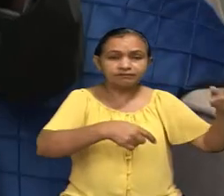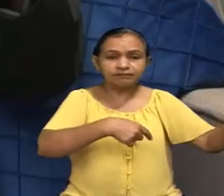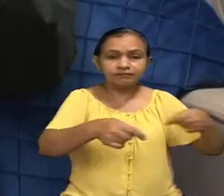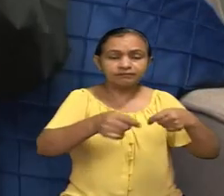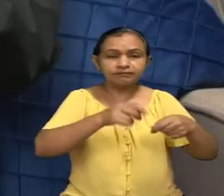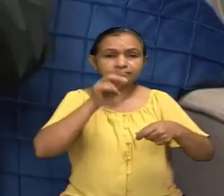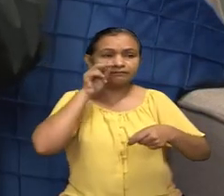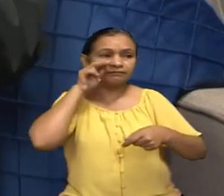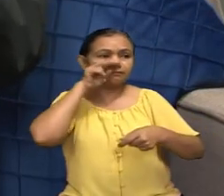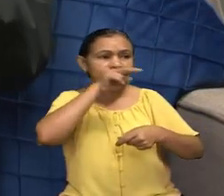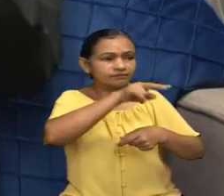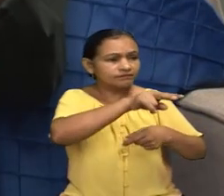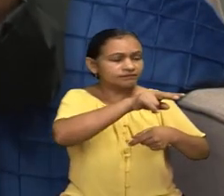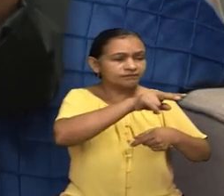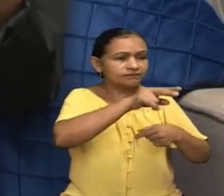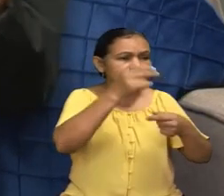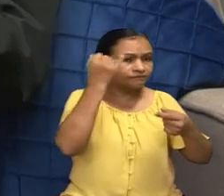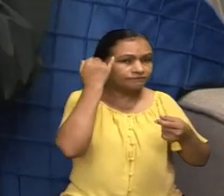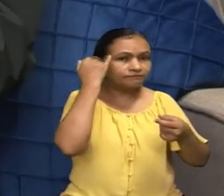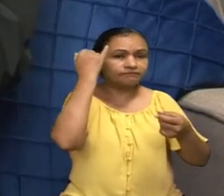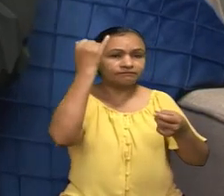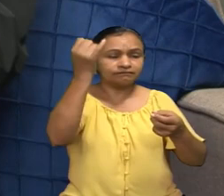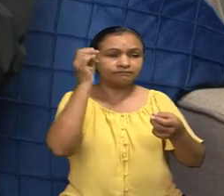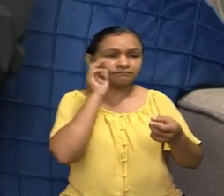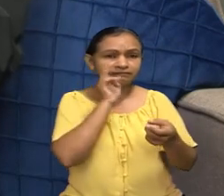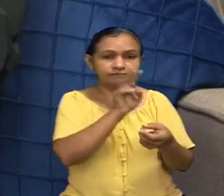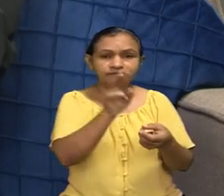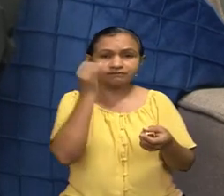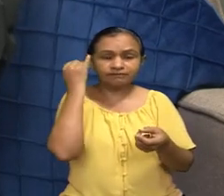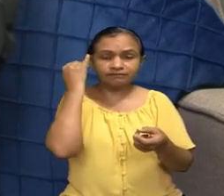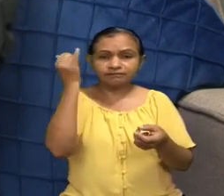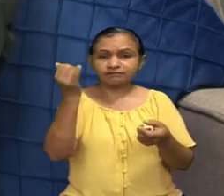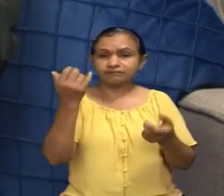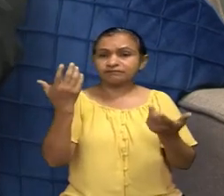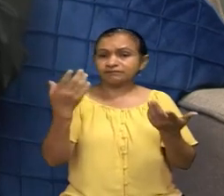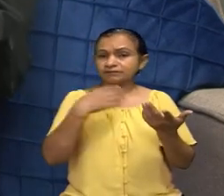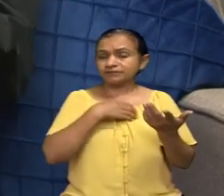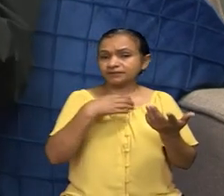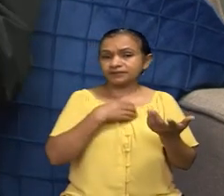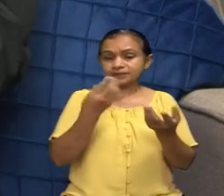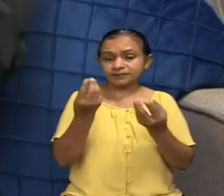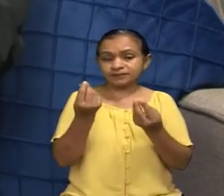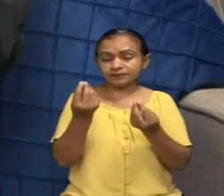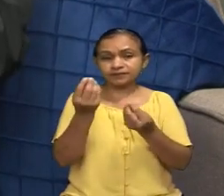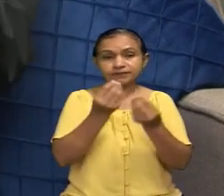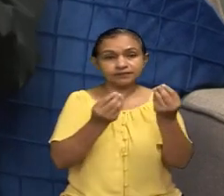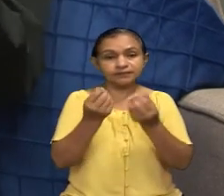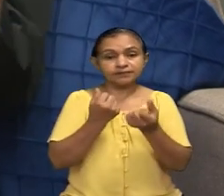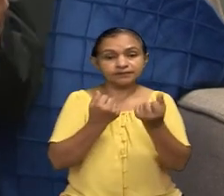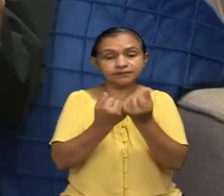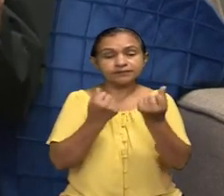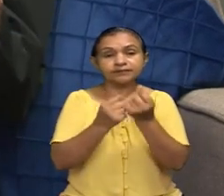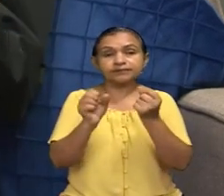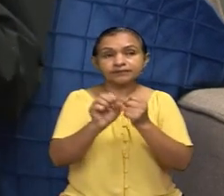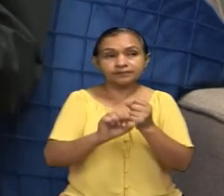que toda esa creatividad, están emprendiendo. O sea, son sujetos de esta economía solidaria, de esta economía